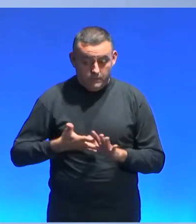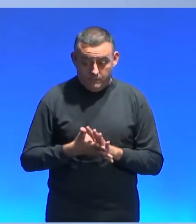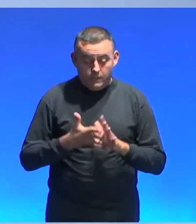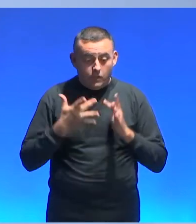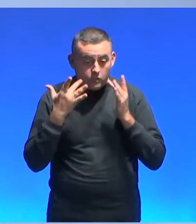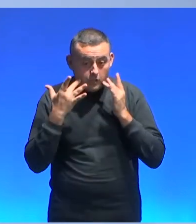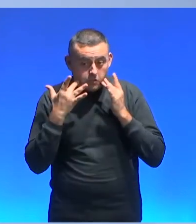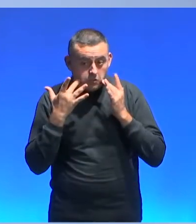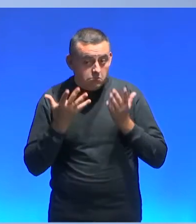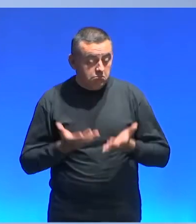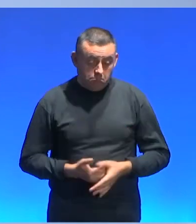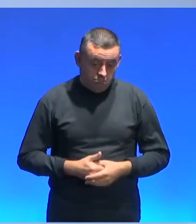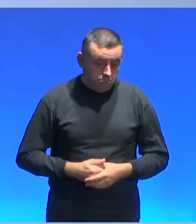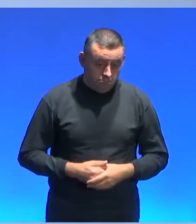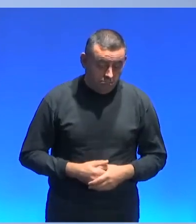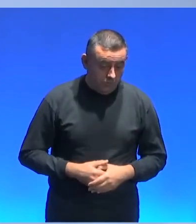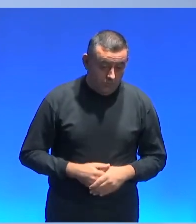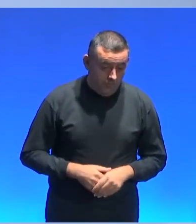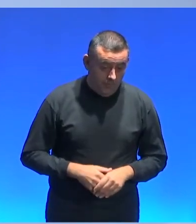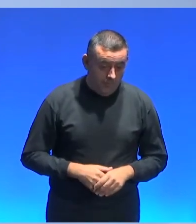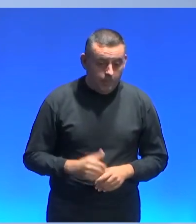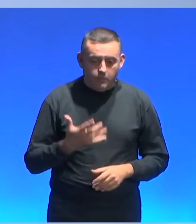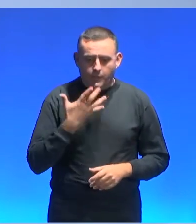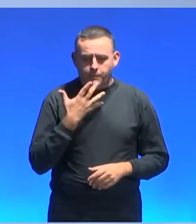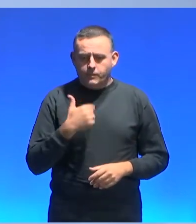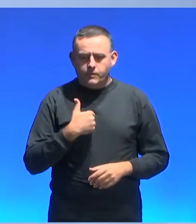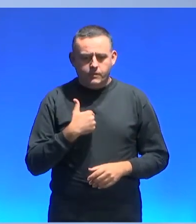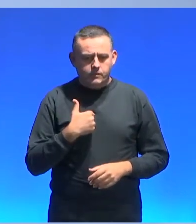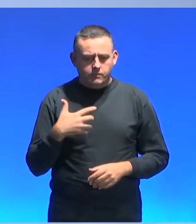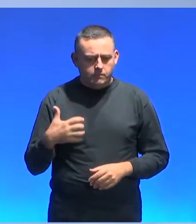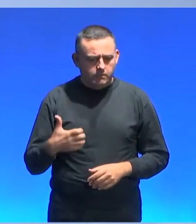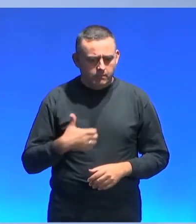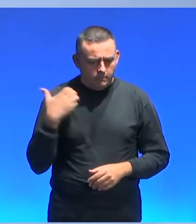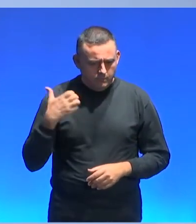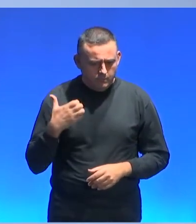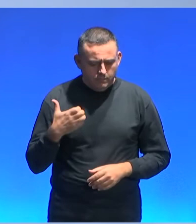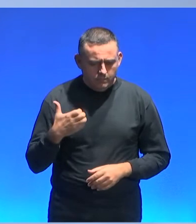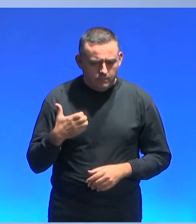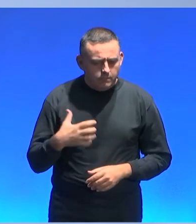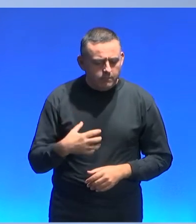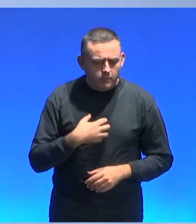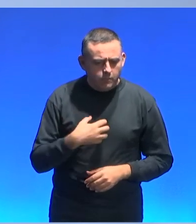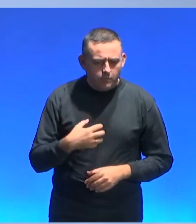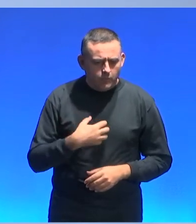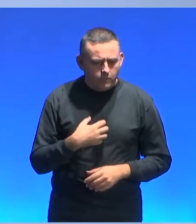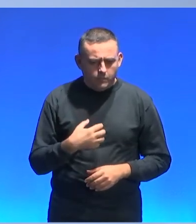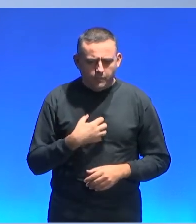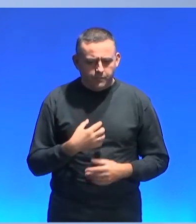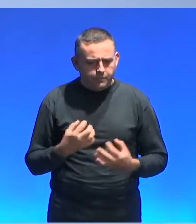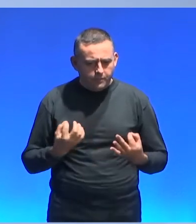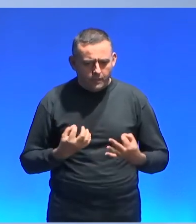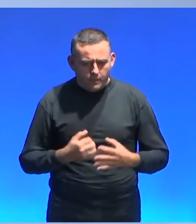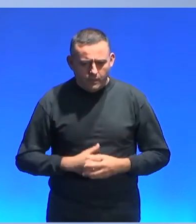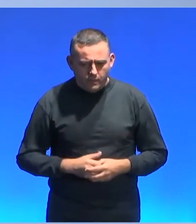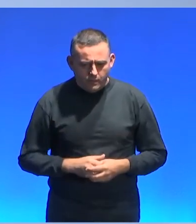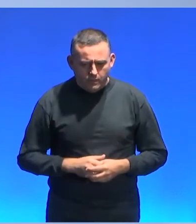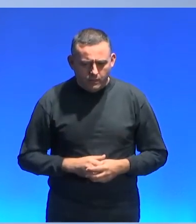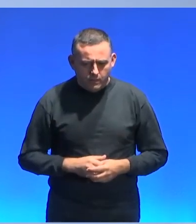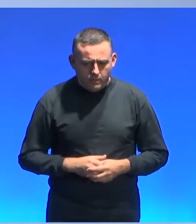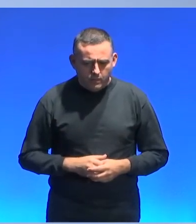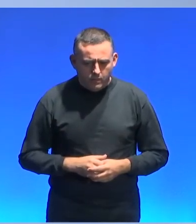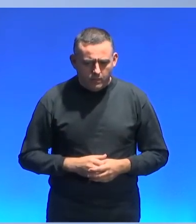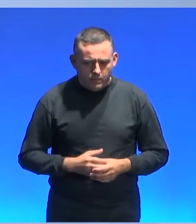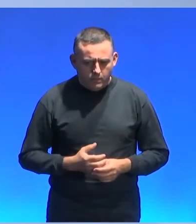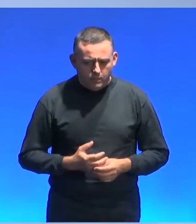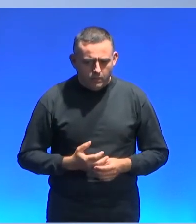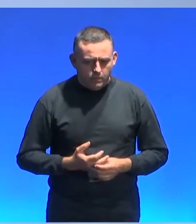contentos. Yo, por ejemplo, no soporto, pero no lo soporto físicamente, que se pueda morir de un accidente